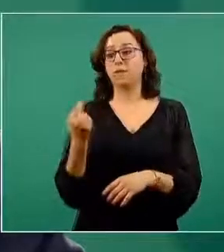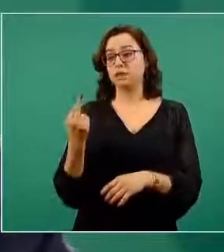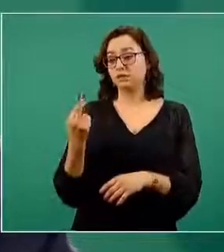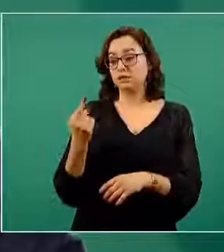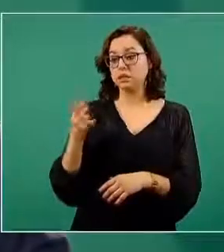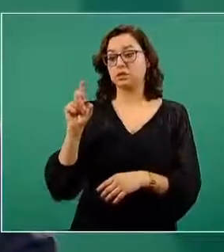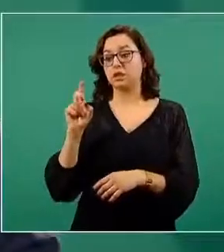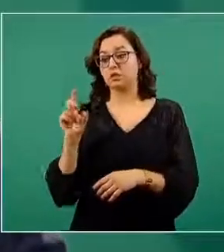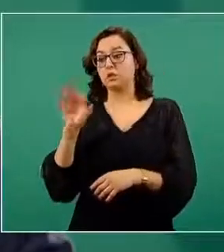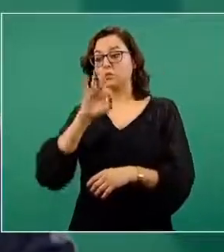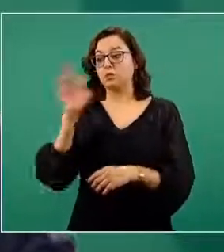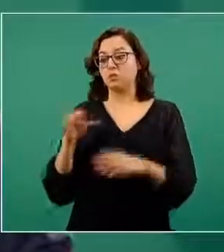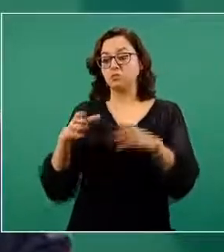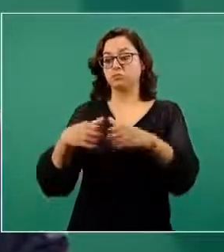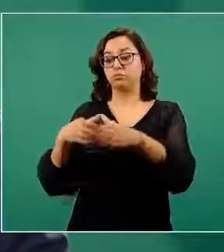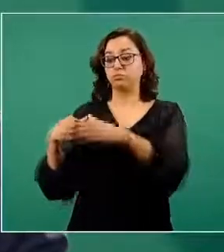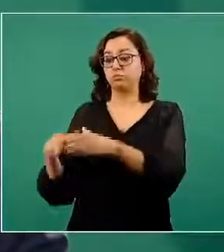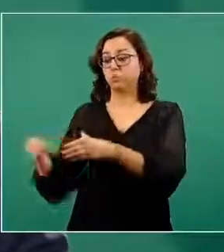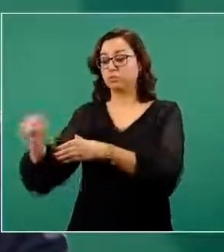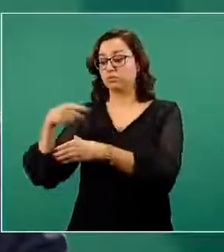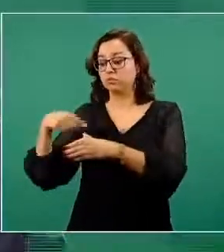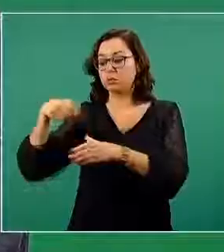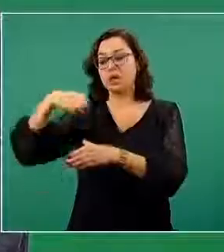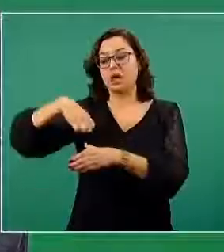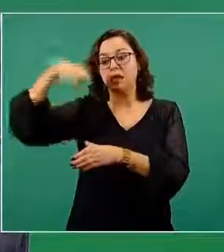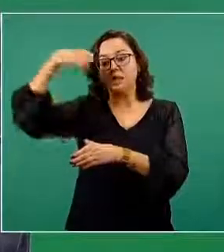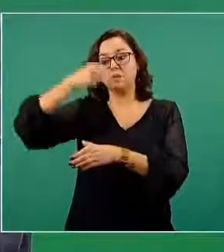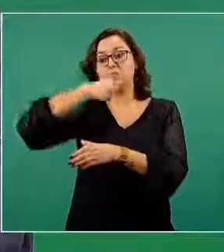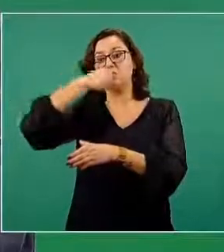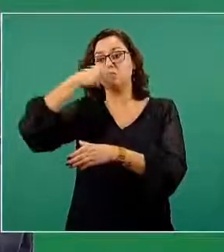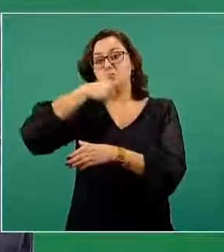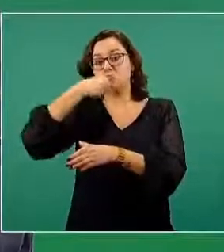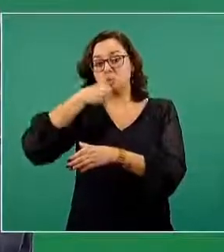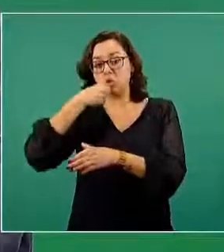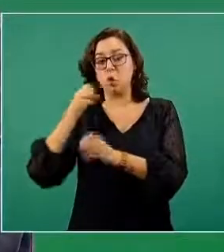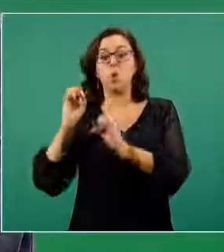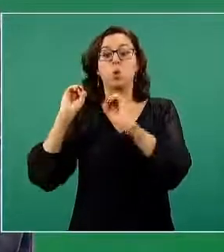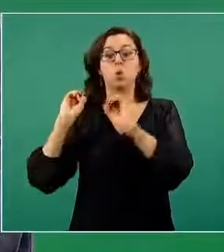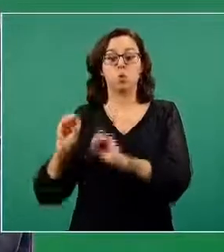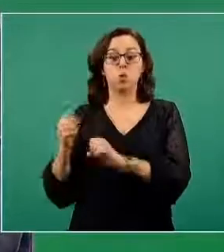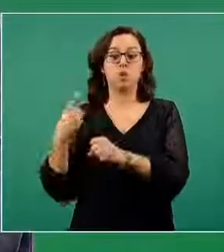salud tiene o 60 años de edad y más, o